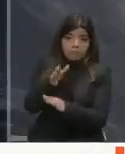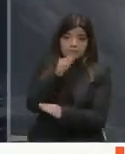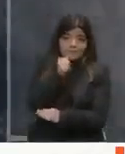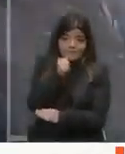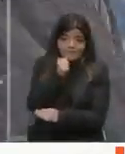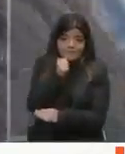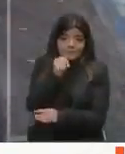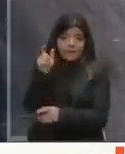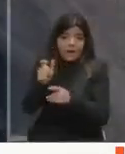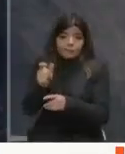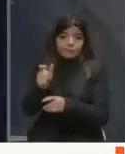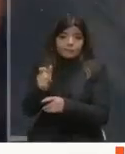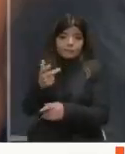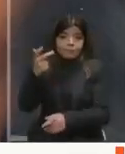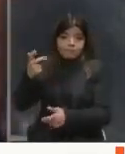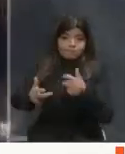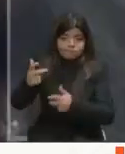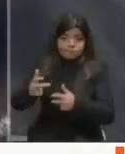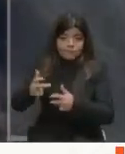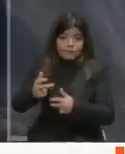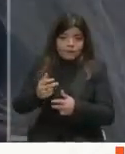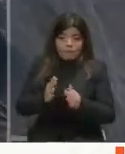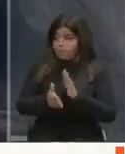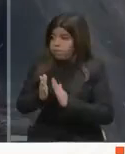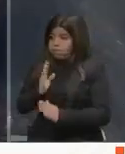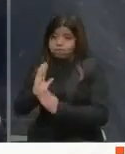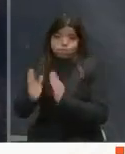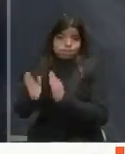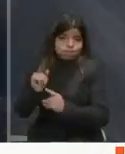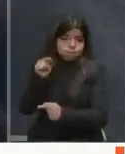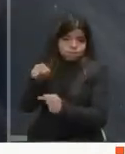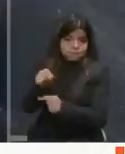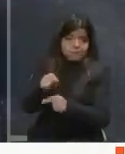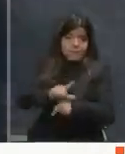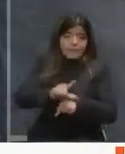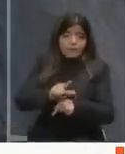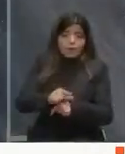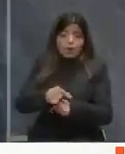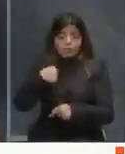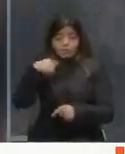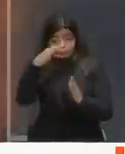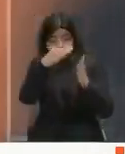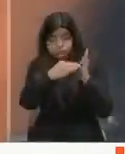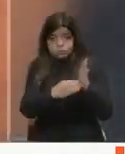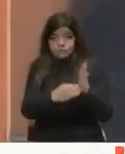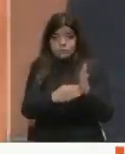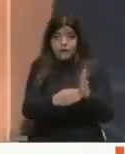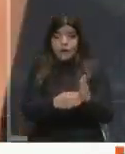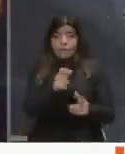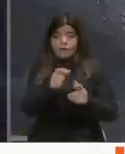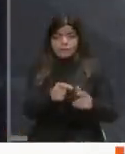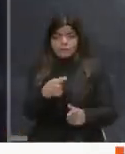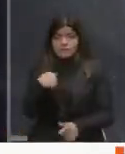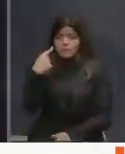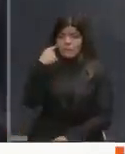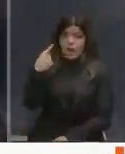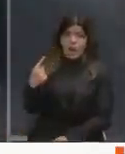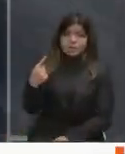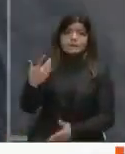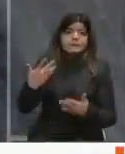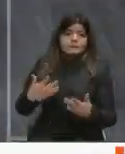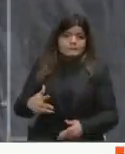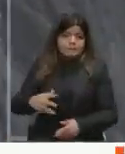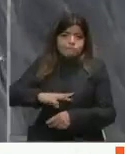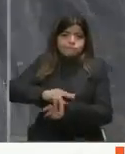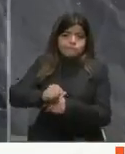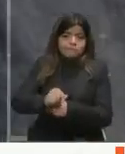personas que asaltan, todas arrancan para acá. De hecho, aquí a mí me han llegado documentos de gente de aquí en el cerro que me da la impresión que se la han asaltado y han